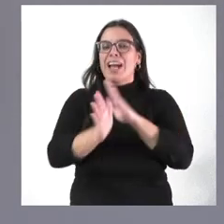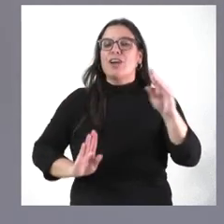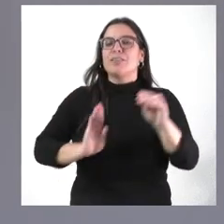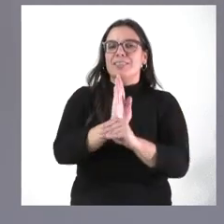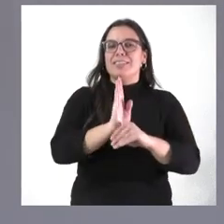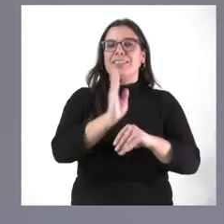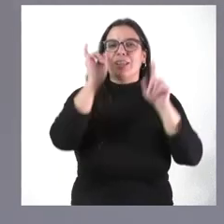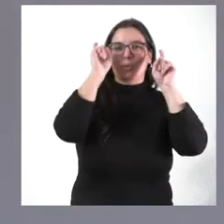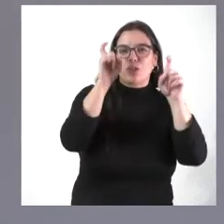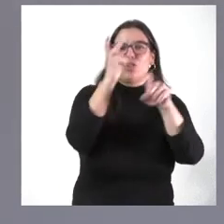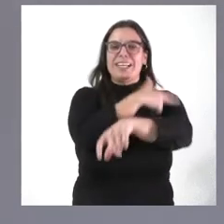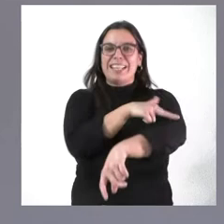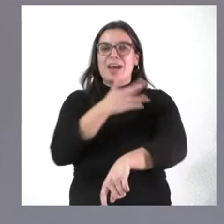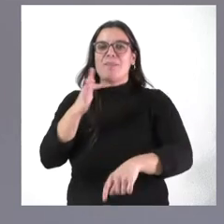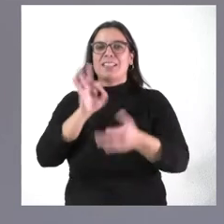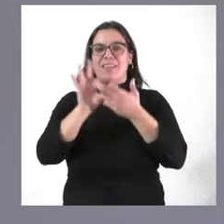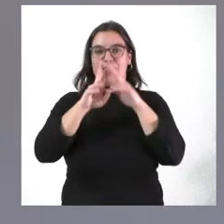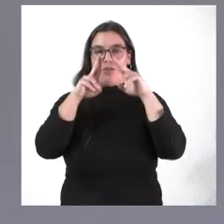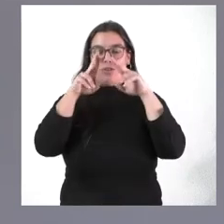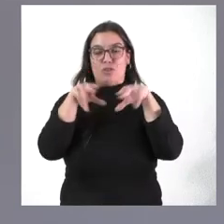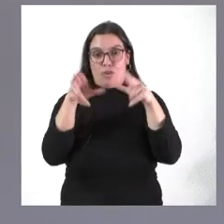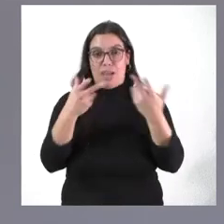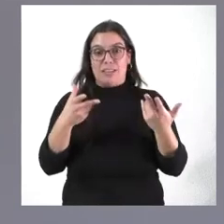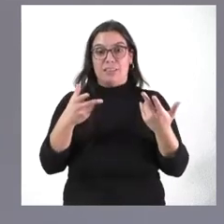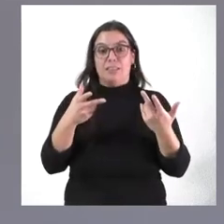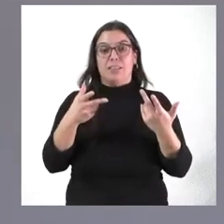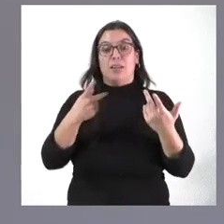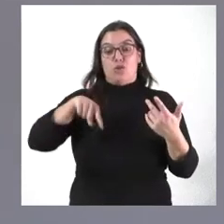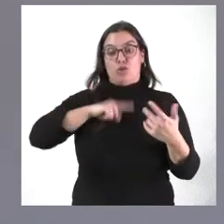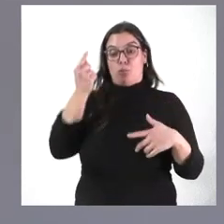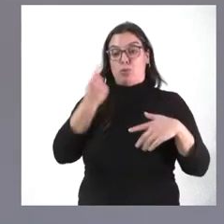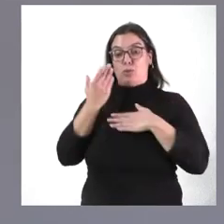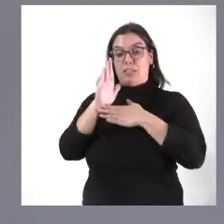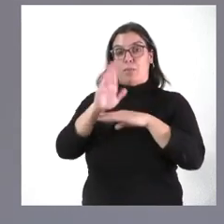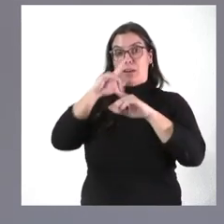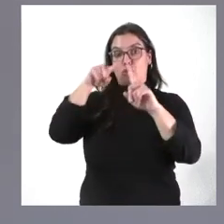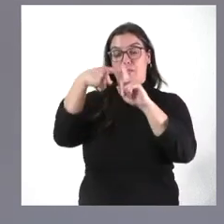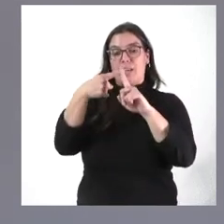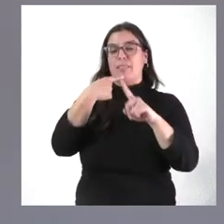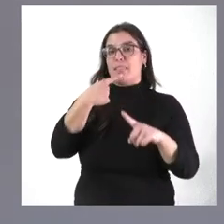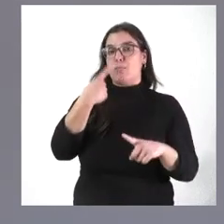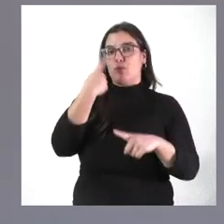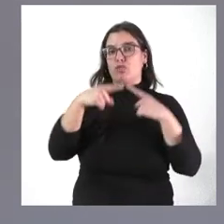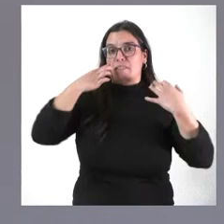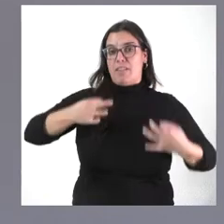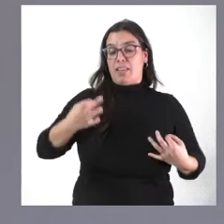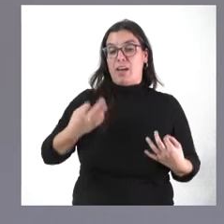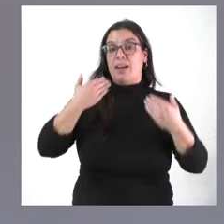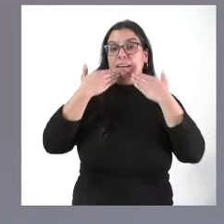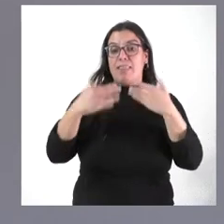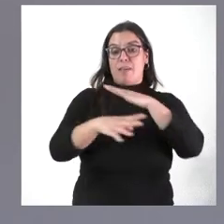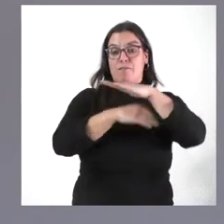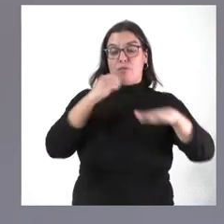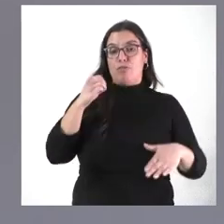y los servicios sociales y al presentar el presupuesto para el año 2023 decíamos una cosa que era cierta que es que con los fondos del sistema de financiación